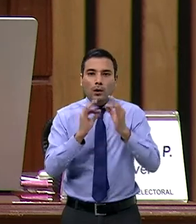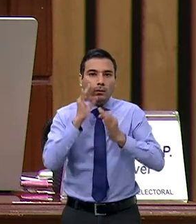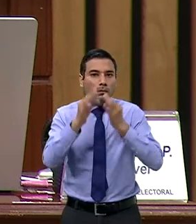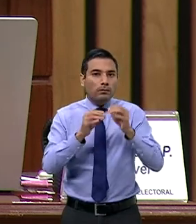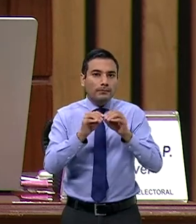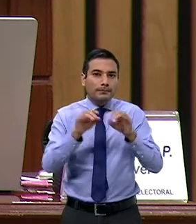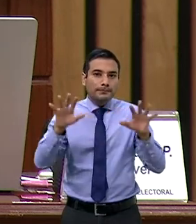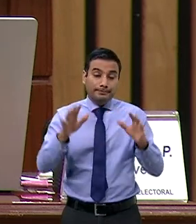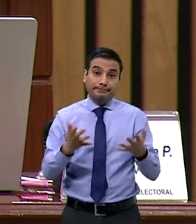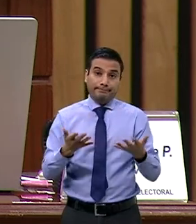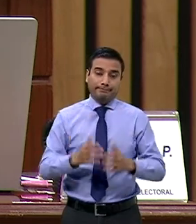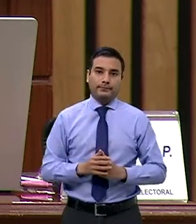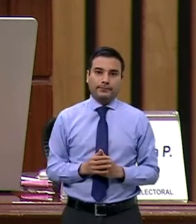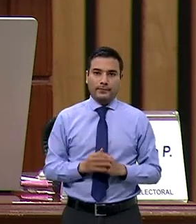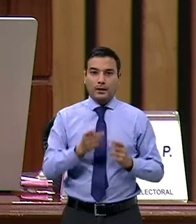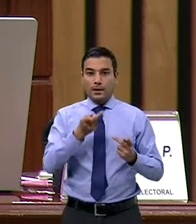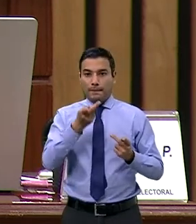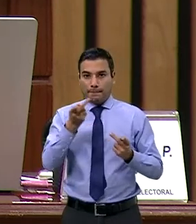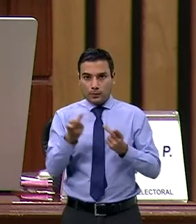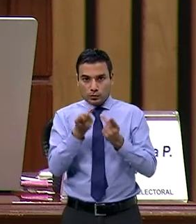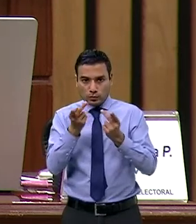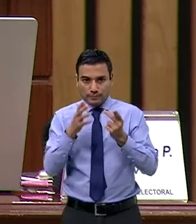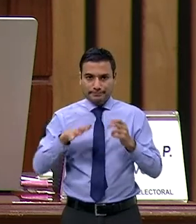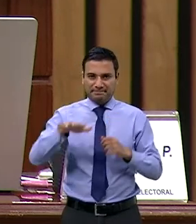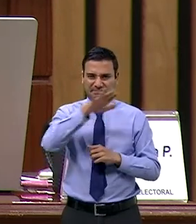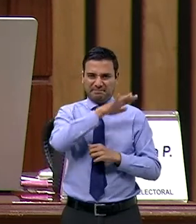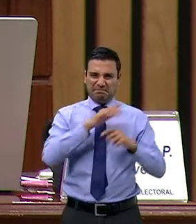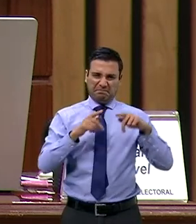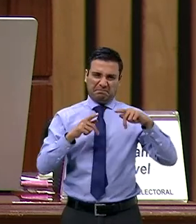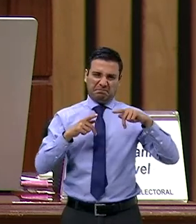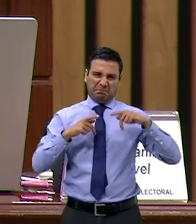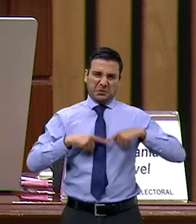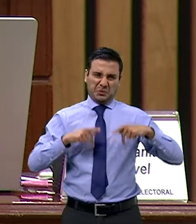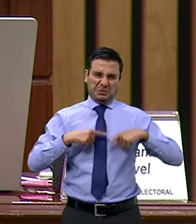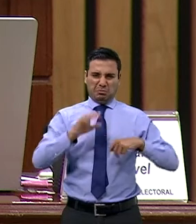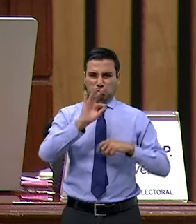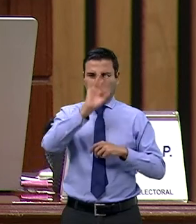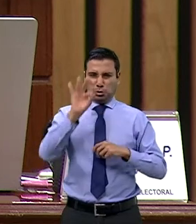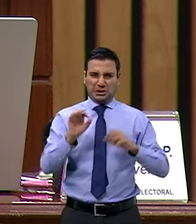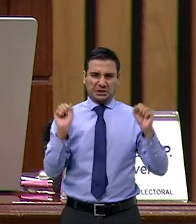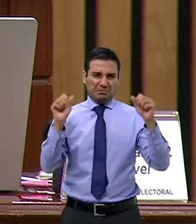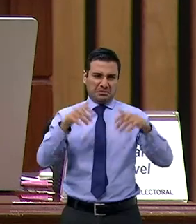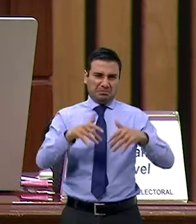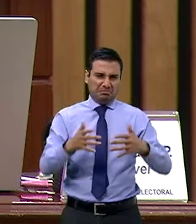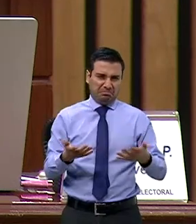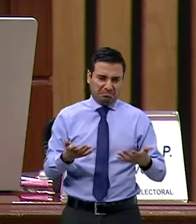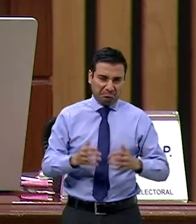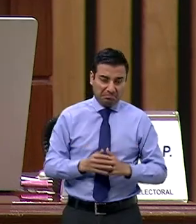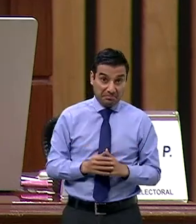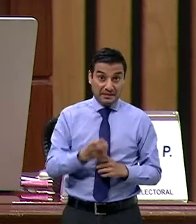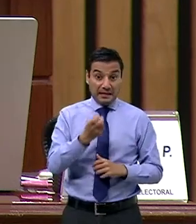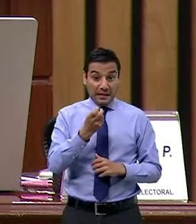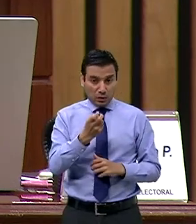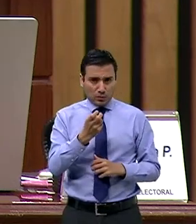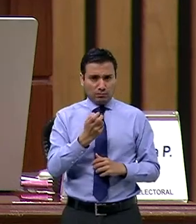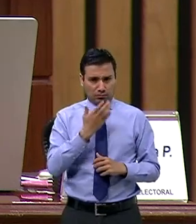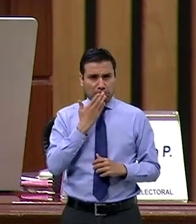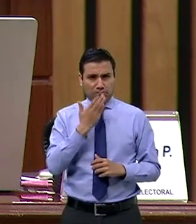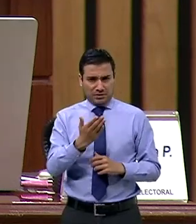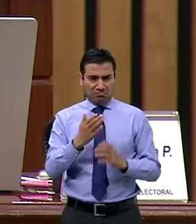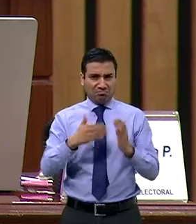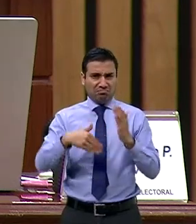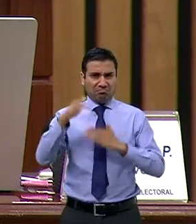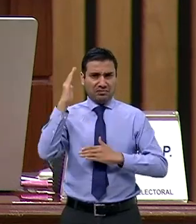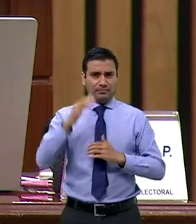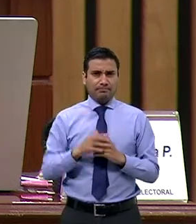realización de la consulta popular y la participación de la ciudadanía obtenida representan en conjunto un enorme logro pues